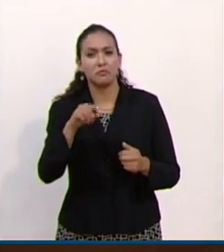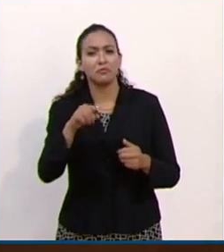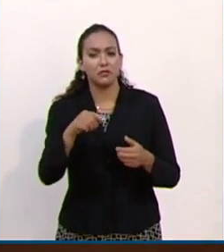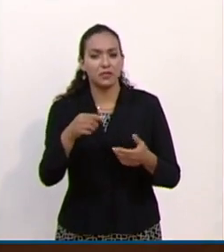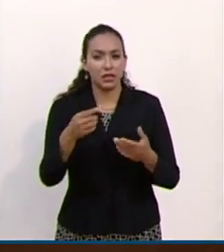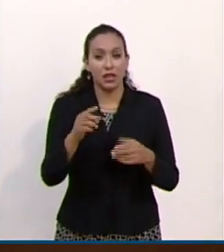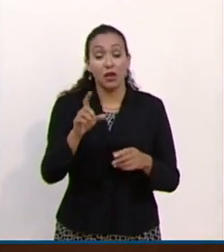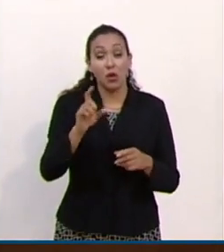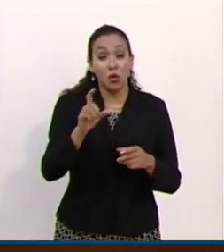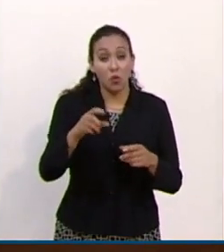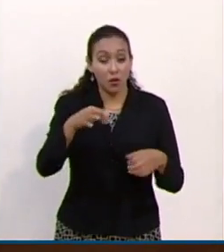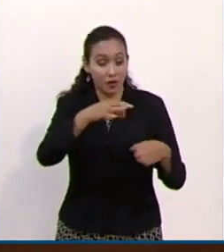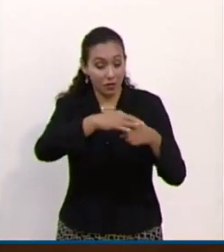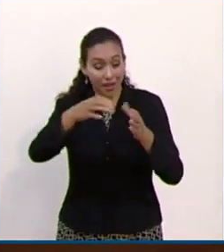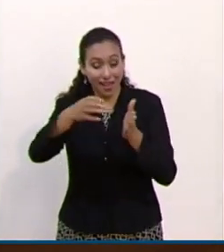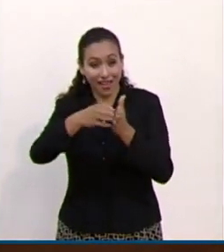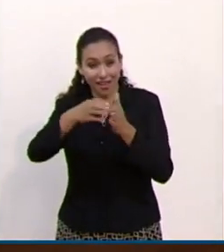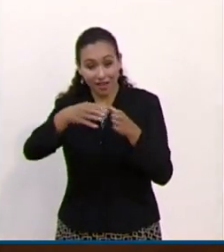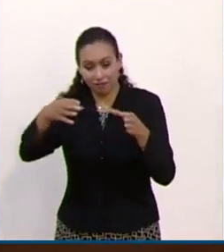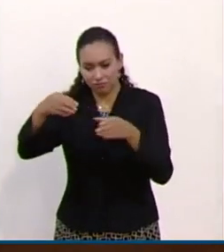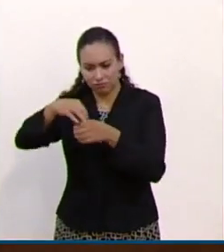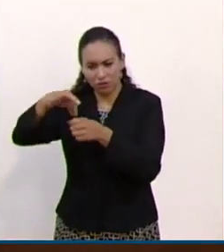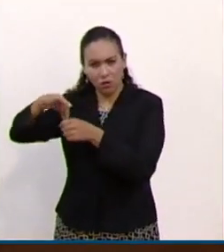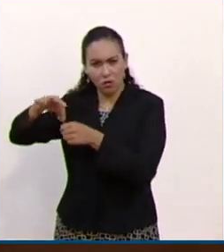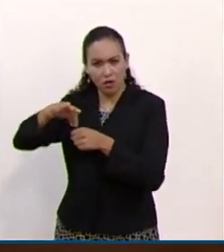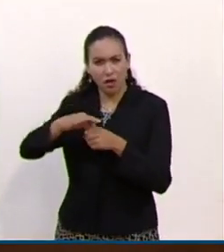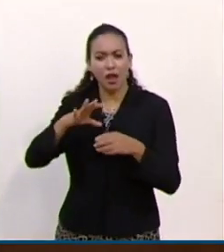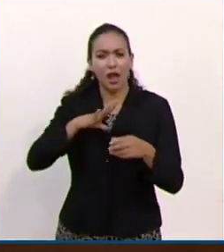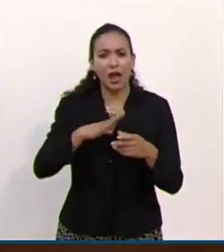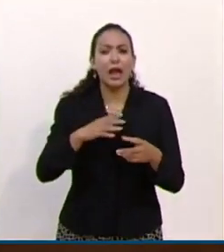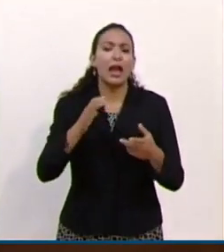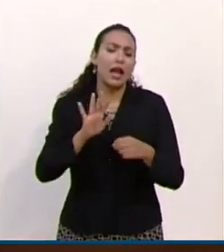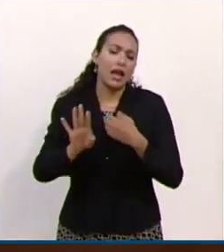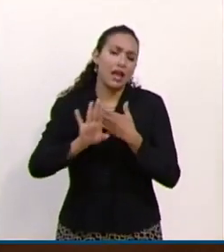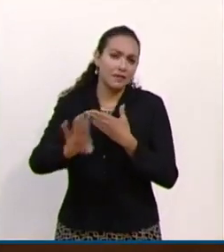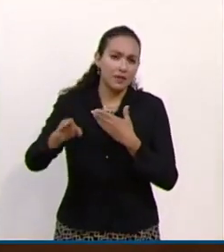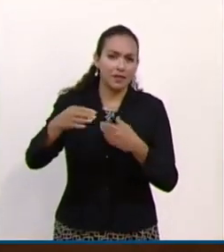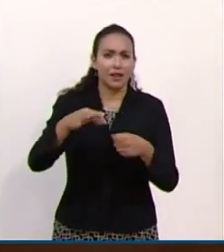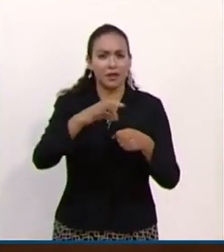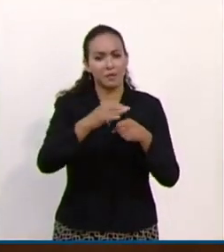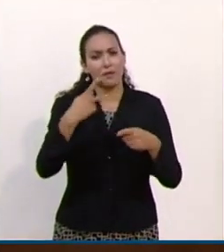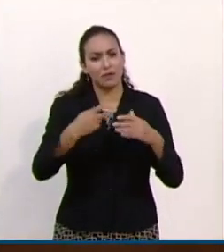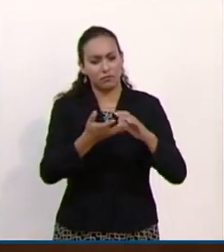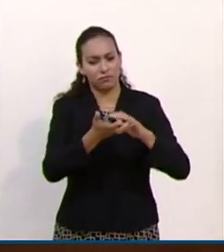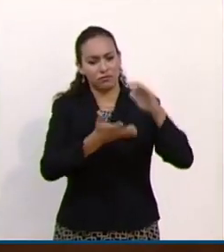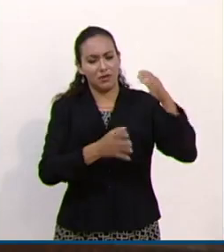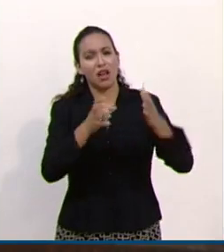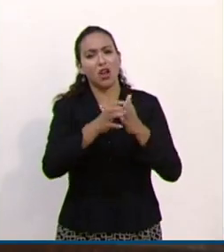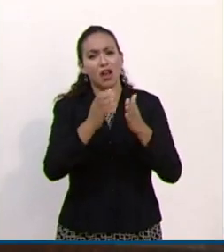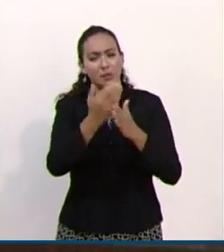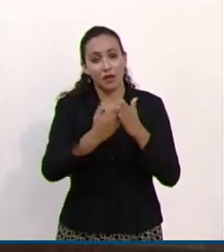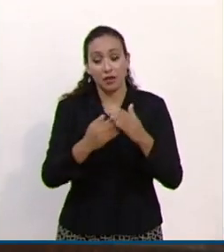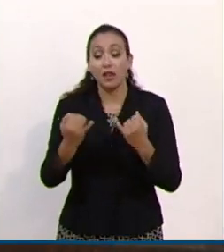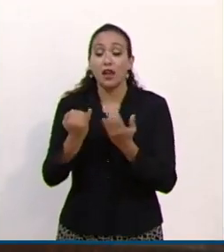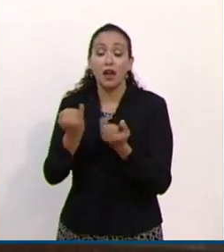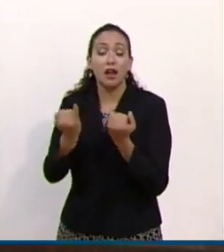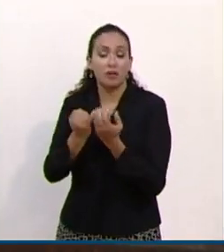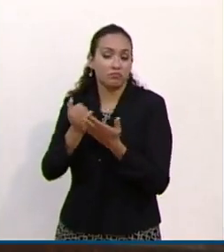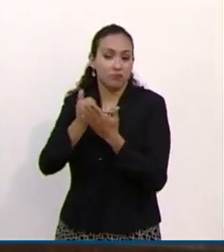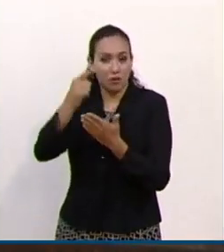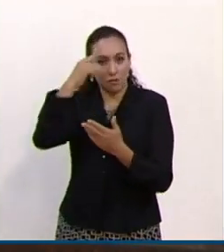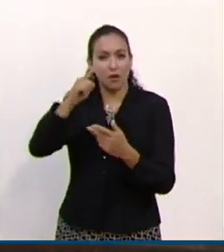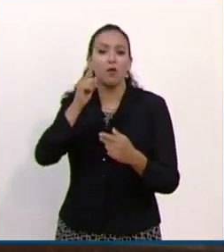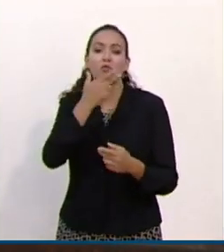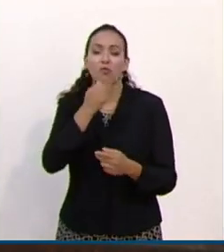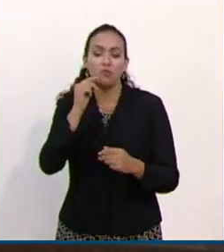la sobrerepresentación de los partidos políticos y se garantiza la aplicación de la paridad de género. Lo cierto es que el